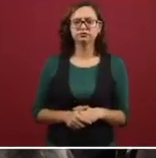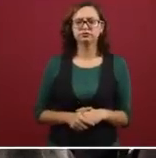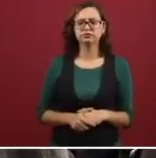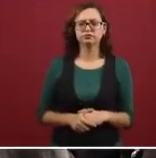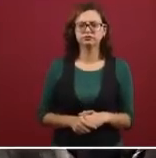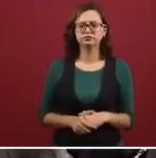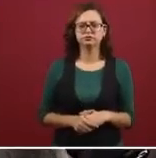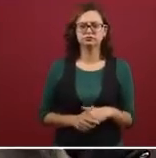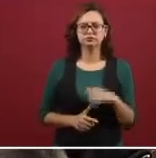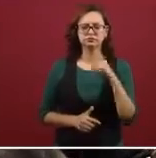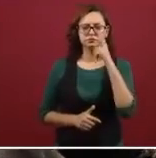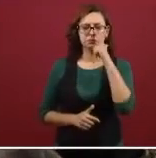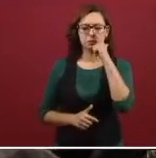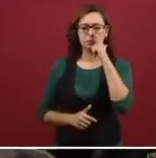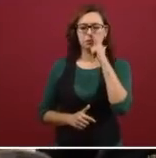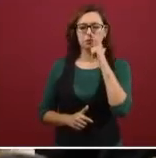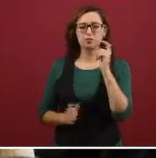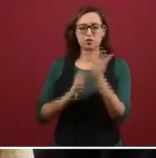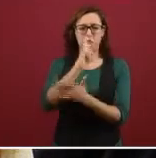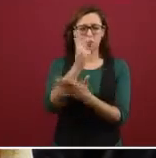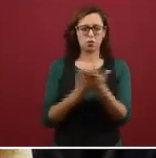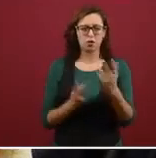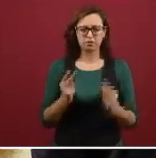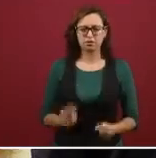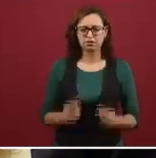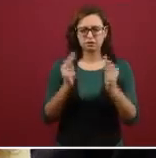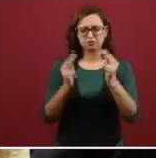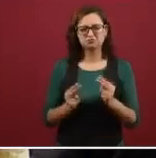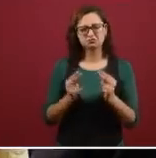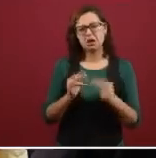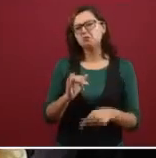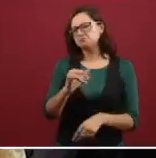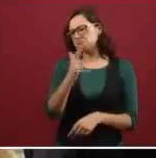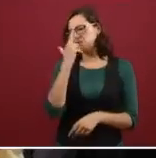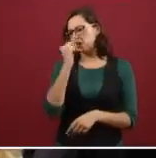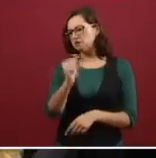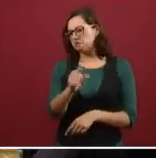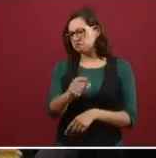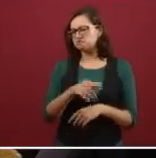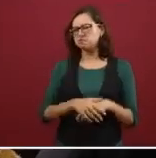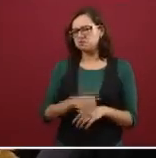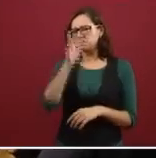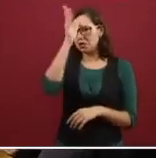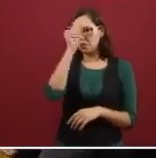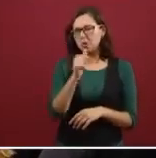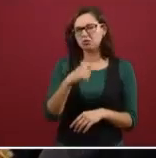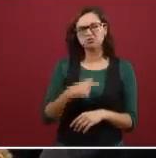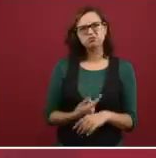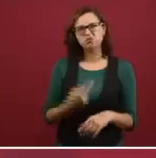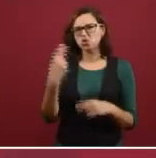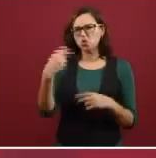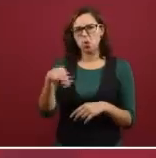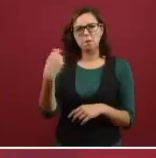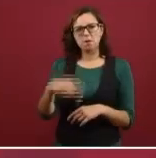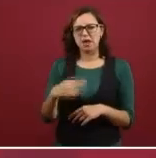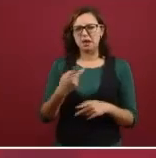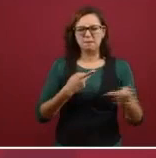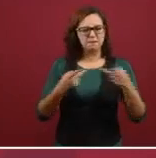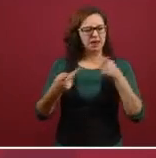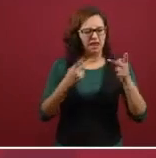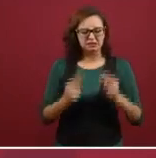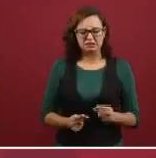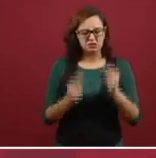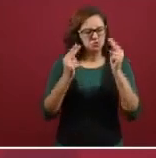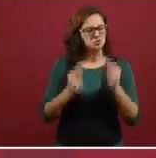Acerca del programa de negocios, yo coincido, fíjate, contigo, de que no se le debería llamar así, porque puede